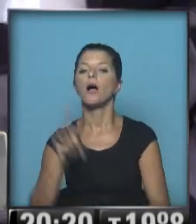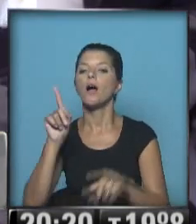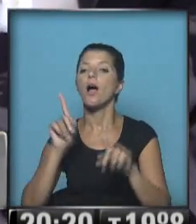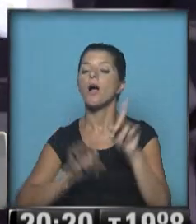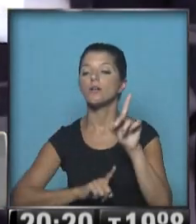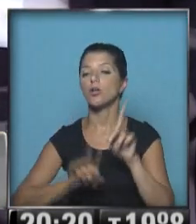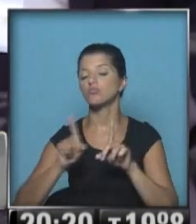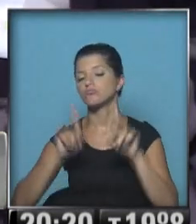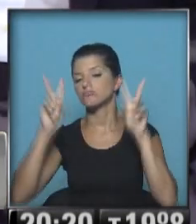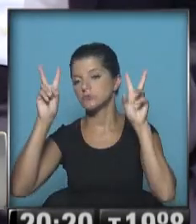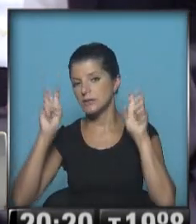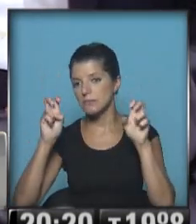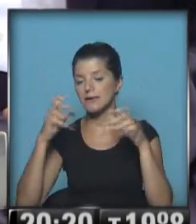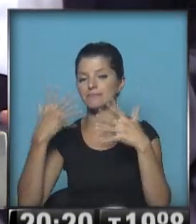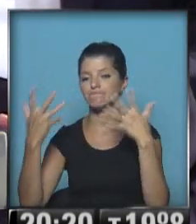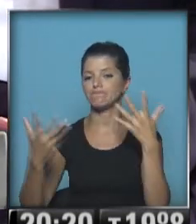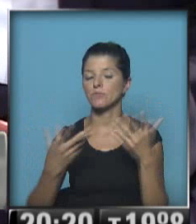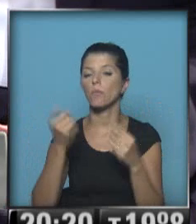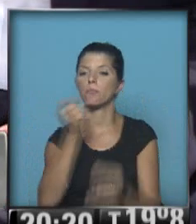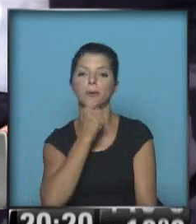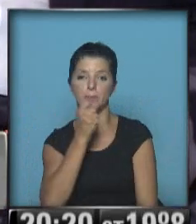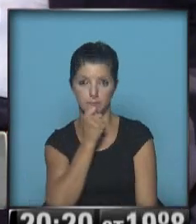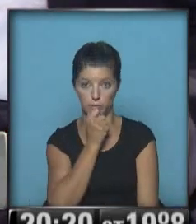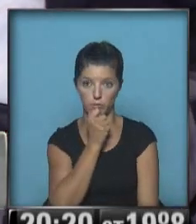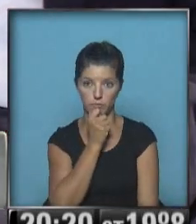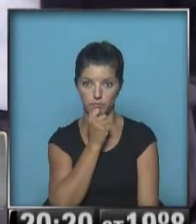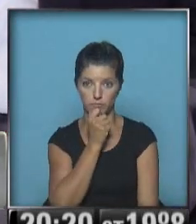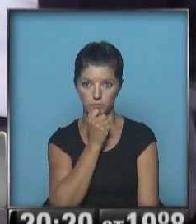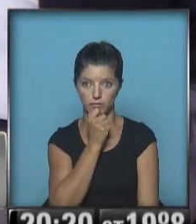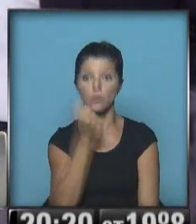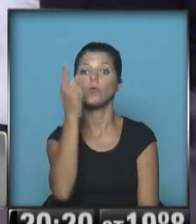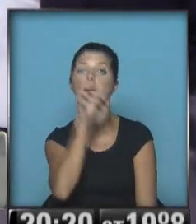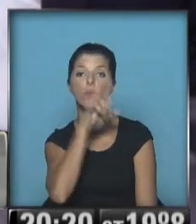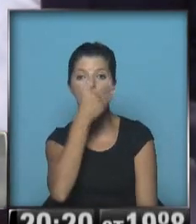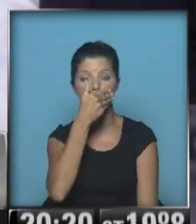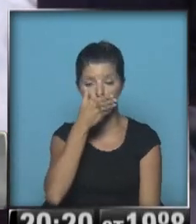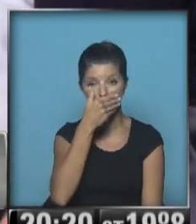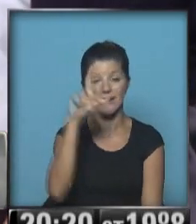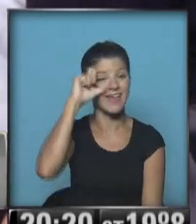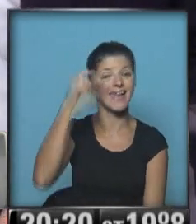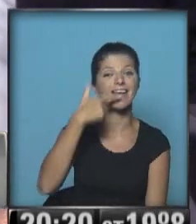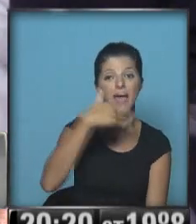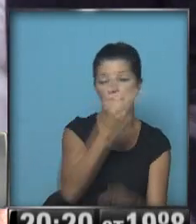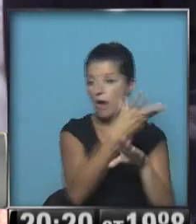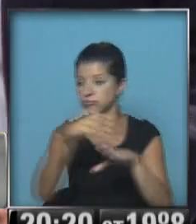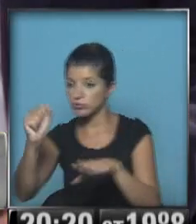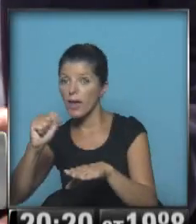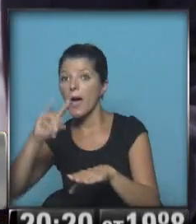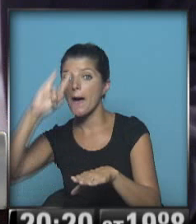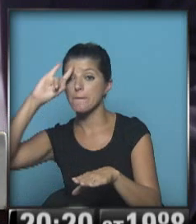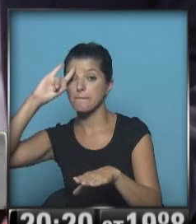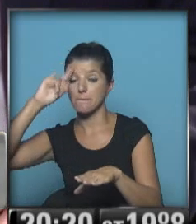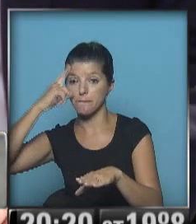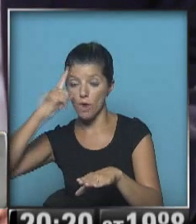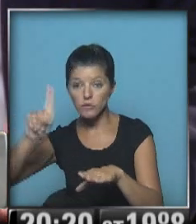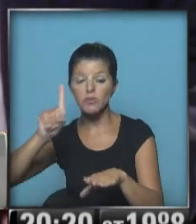muy muy sórdidos como por ejemplo llevar una señora secuestrada en la esma hasta Montevideo para que